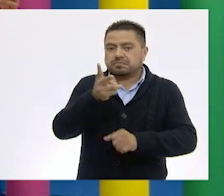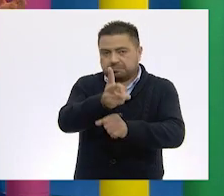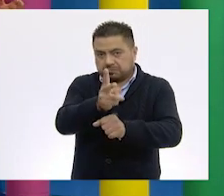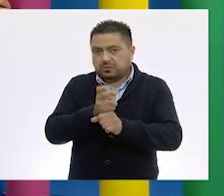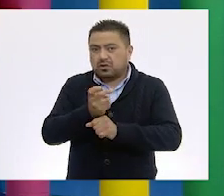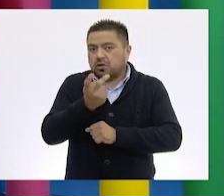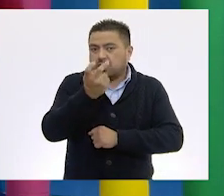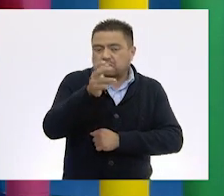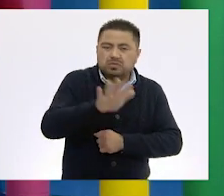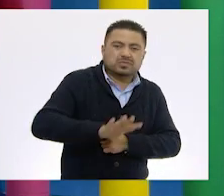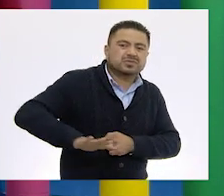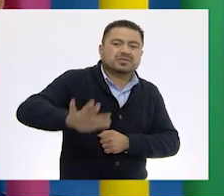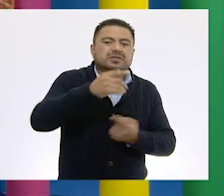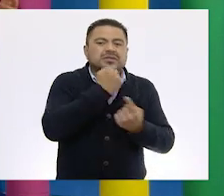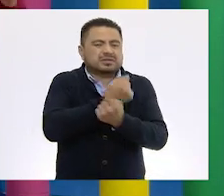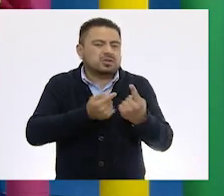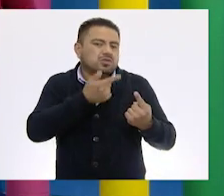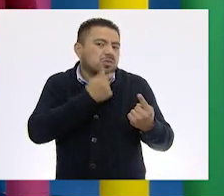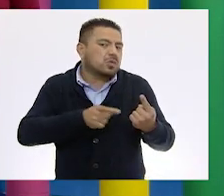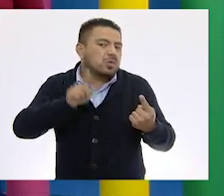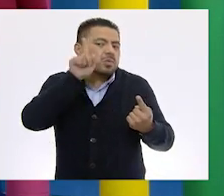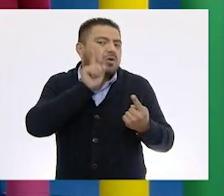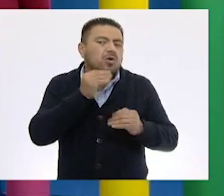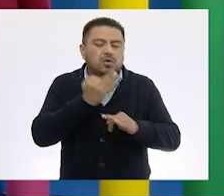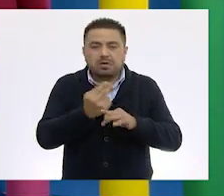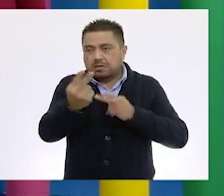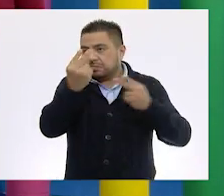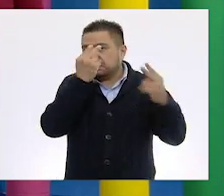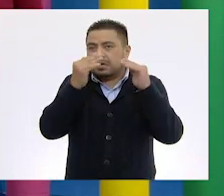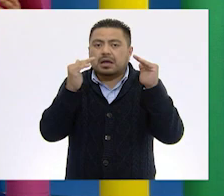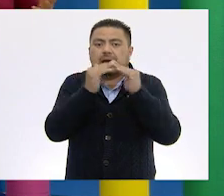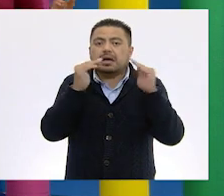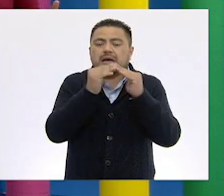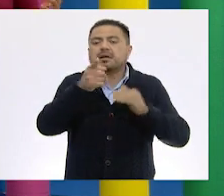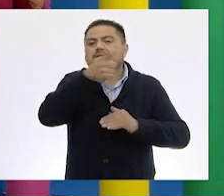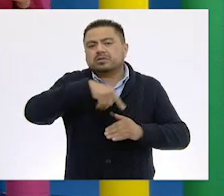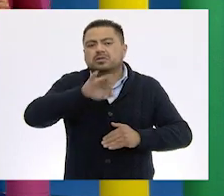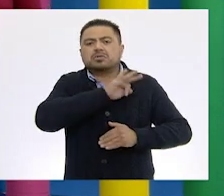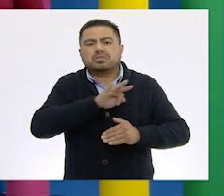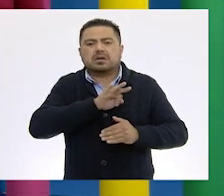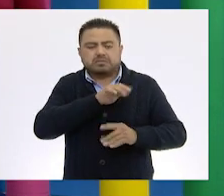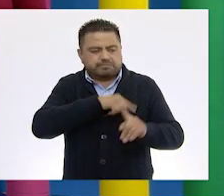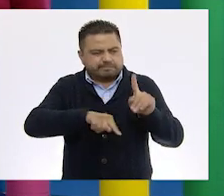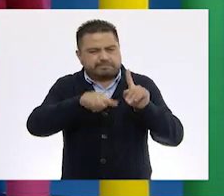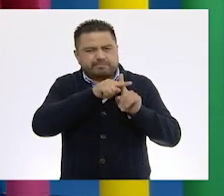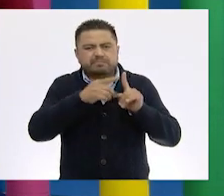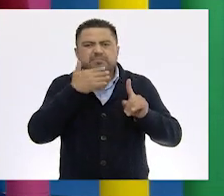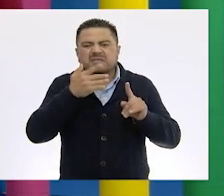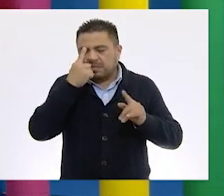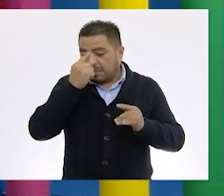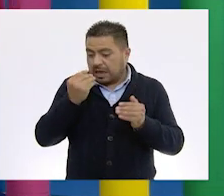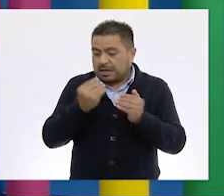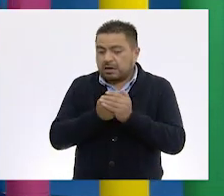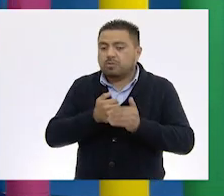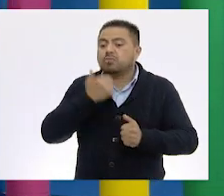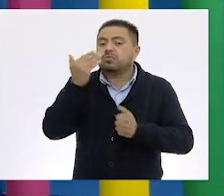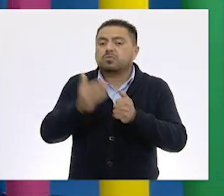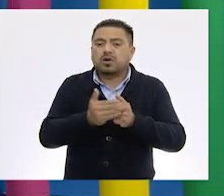a ustedes y a las niñas y niños que nos ven en casa a que tomemos esa actitud para las clases que